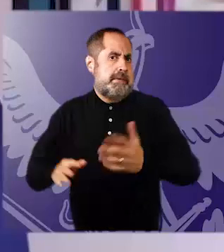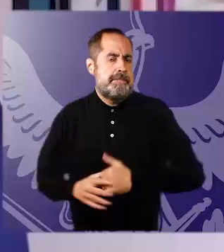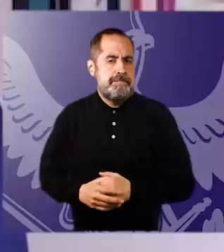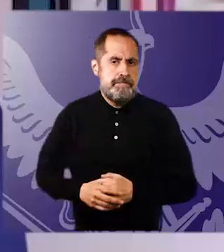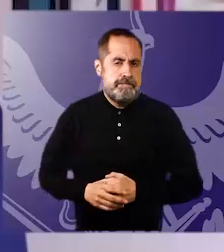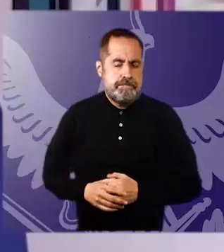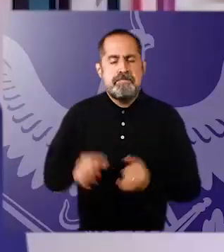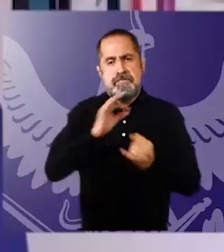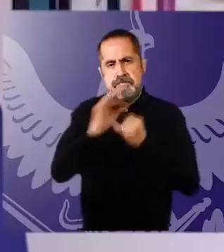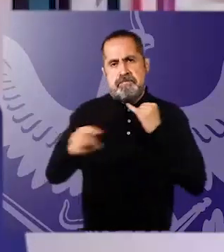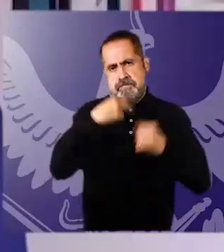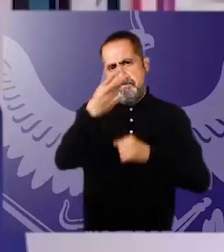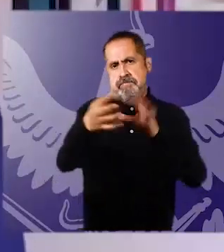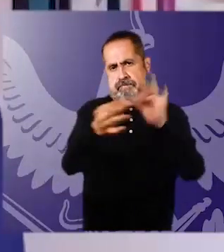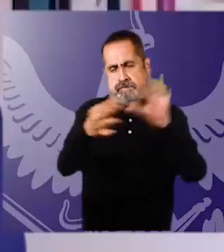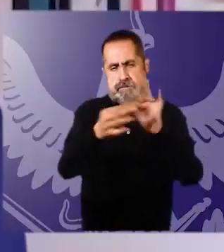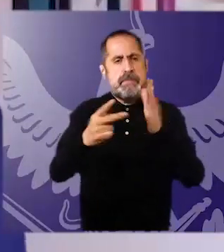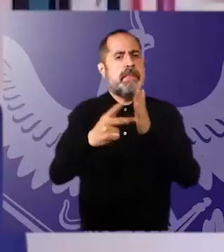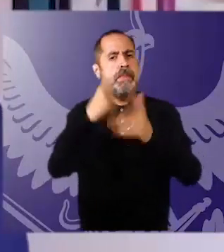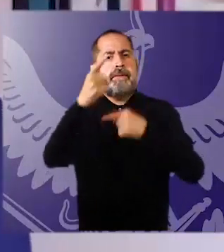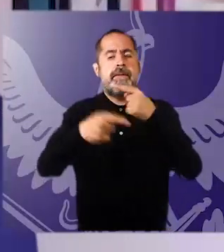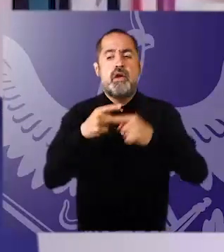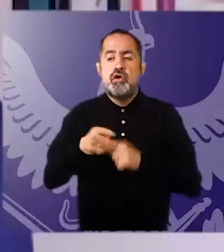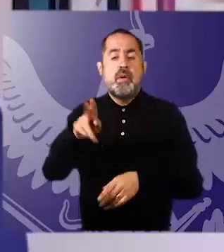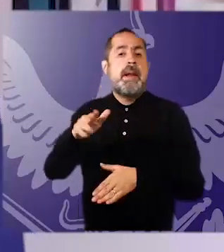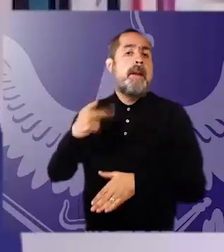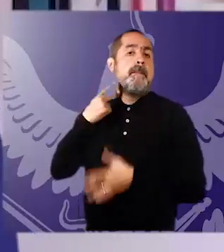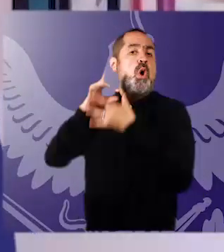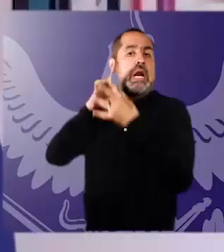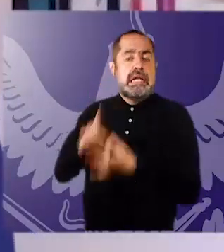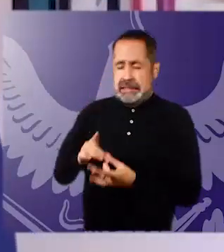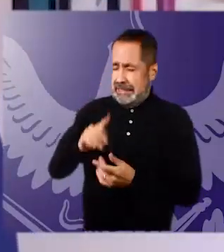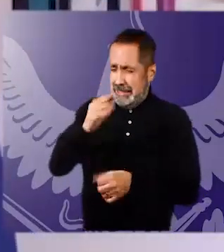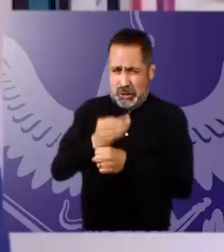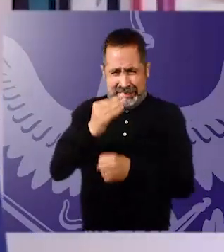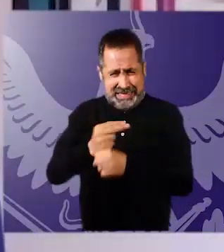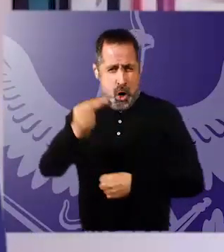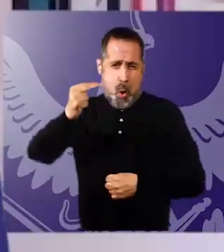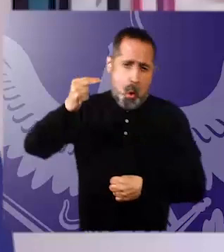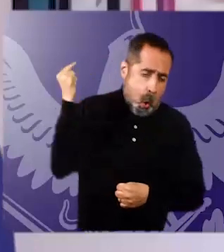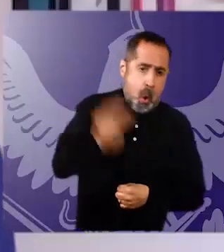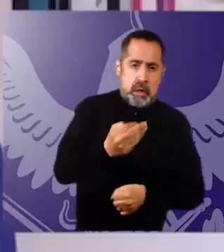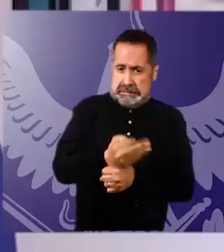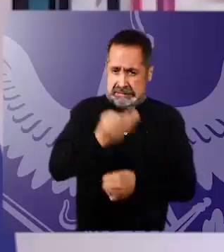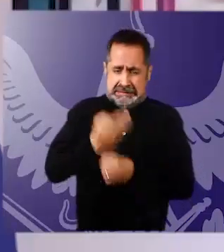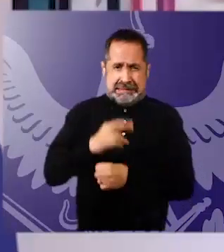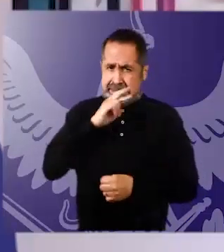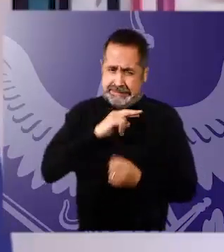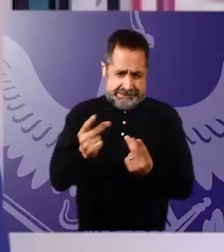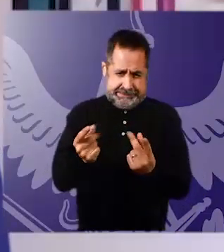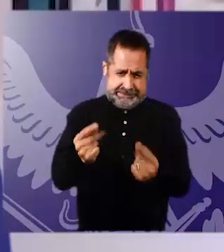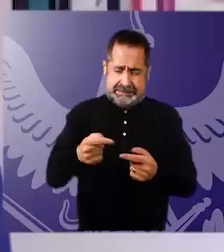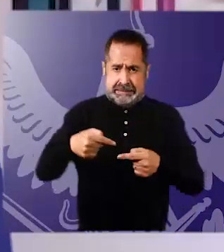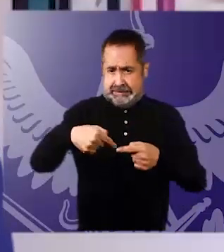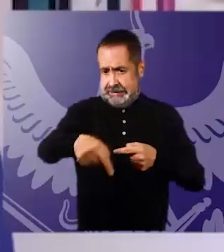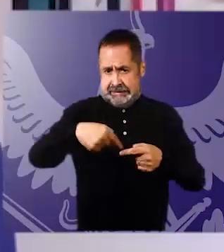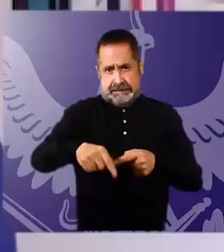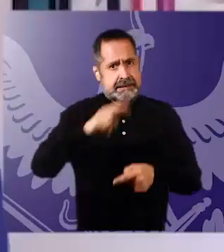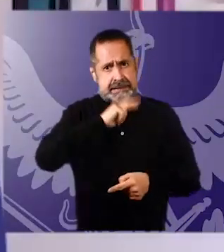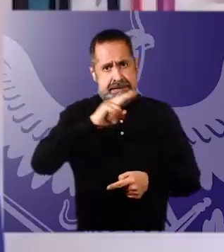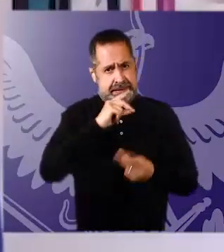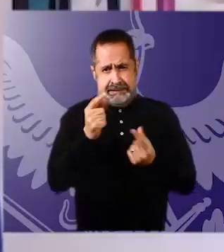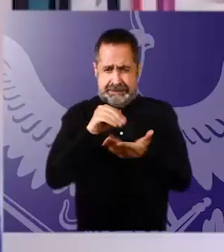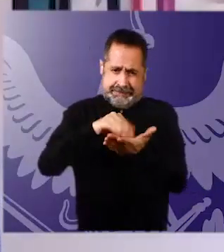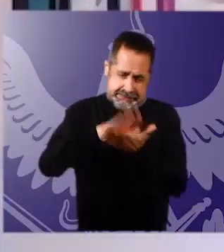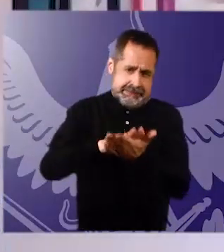Voy a terminar refiriéndome nuevamente a la política que urge implementar en el corto y